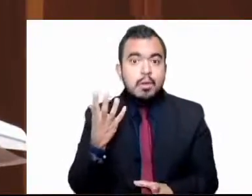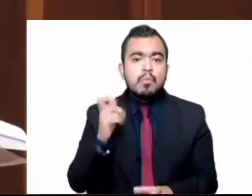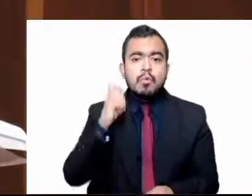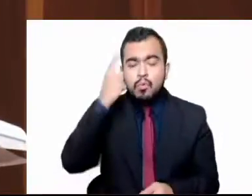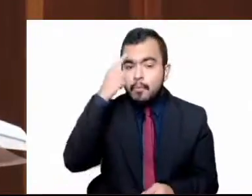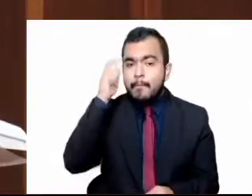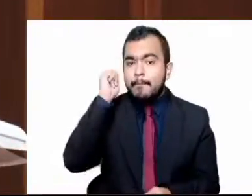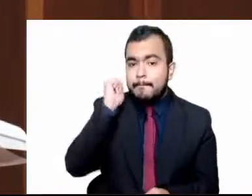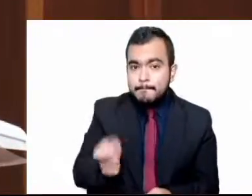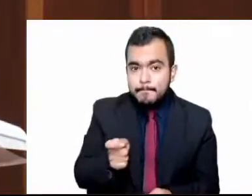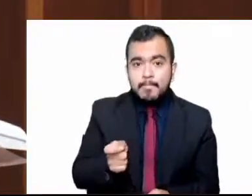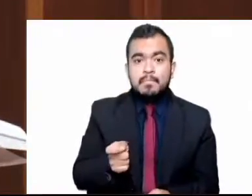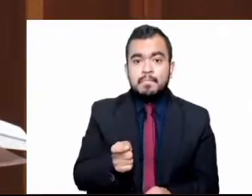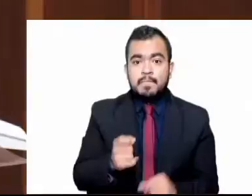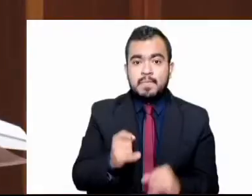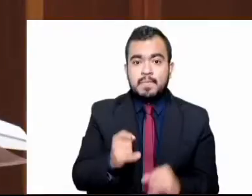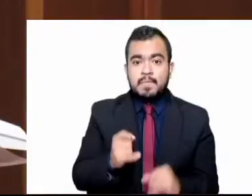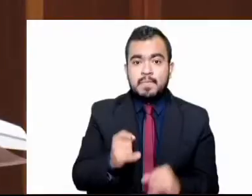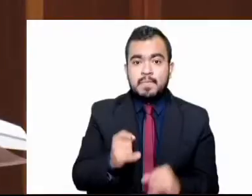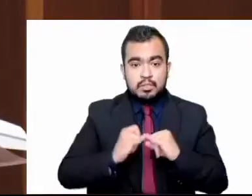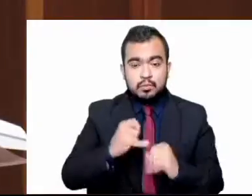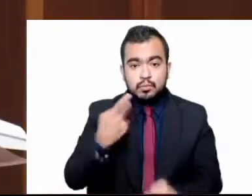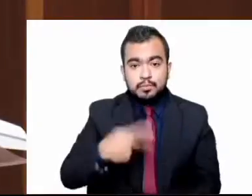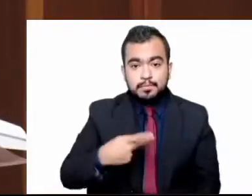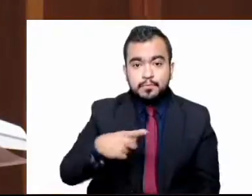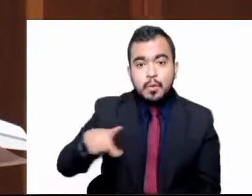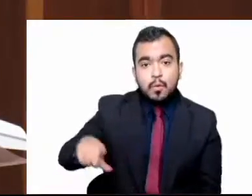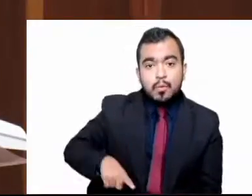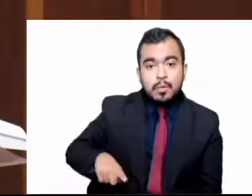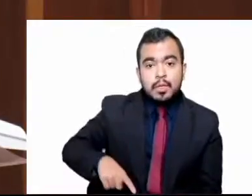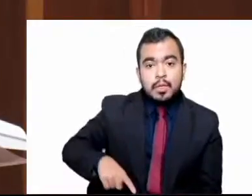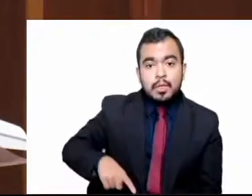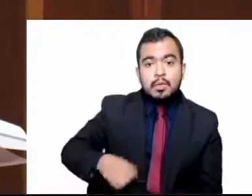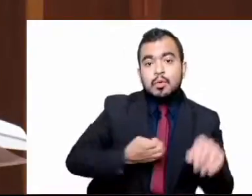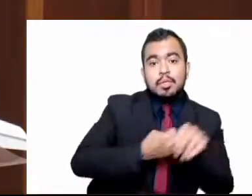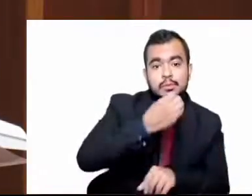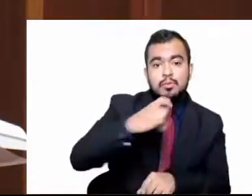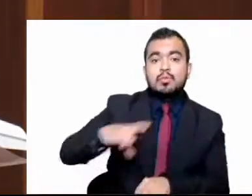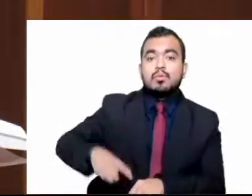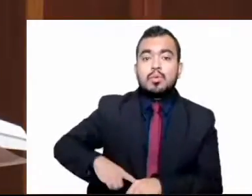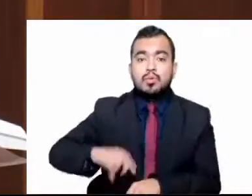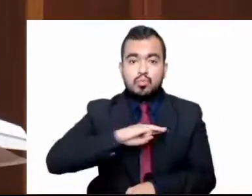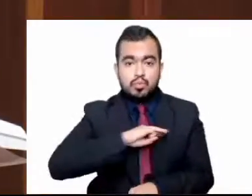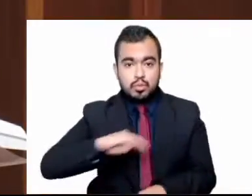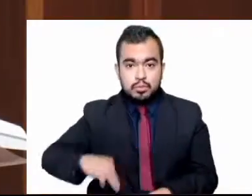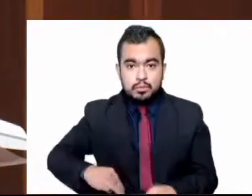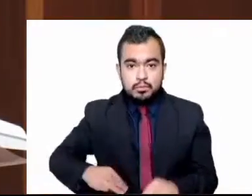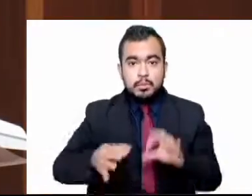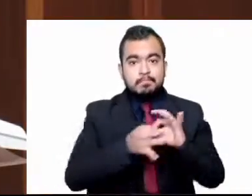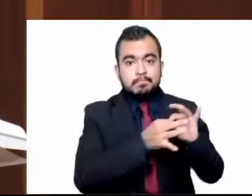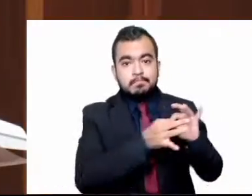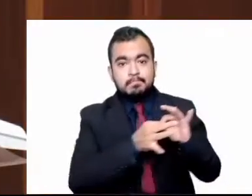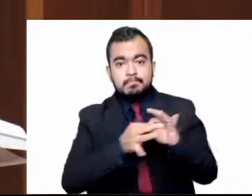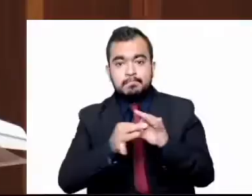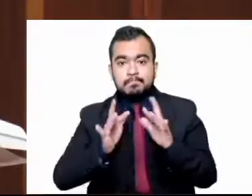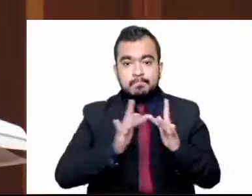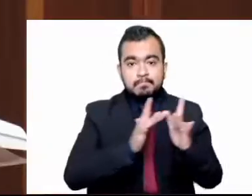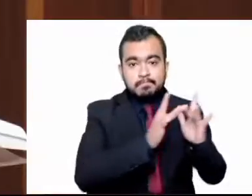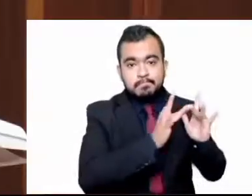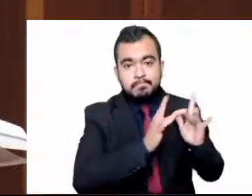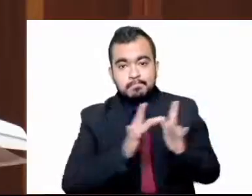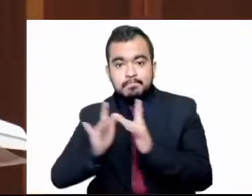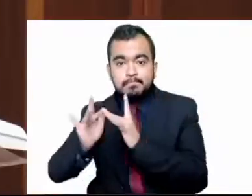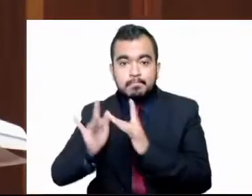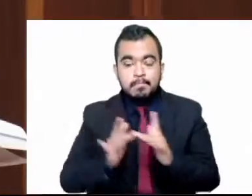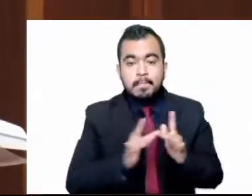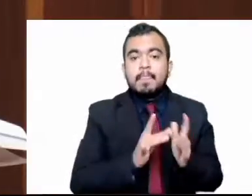carácter institucional entre los gobiernos estatal y municipal, a través de una comunicación bidireccional, interactiva